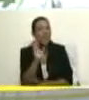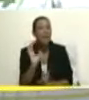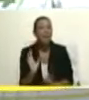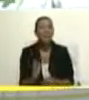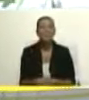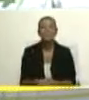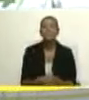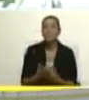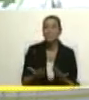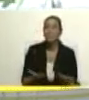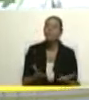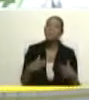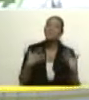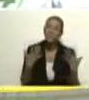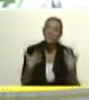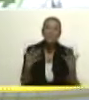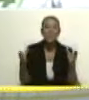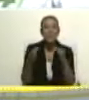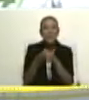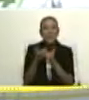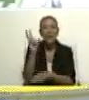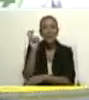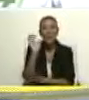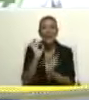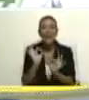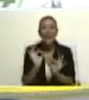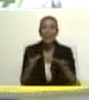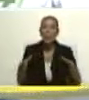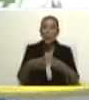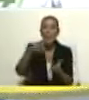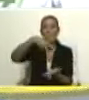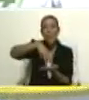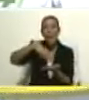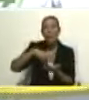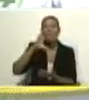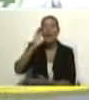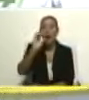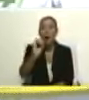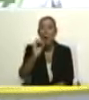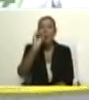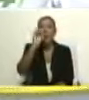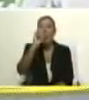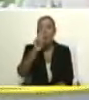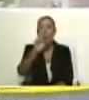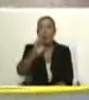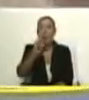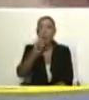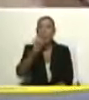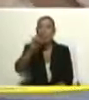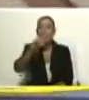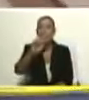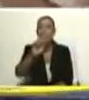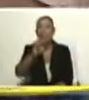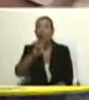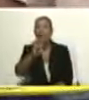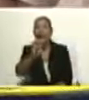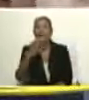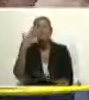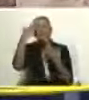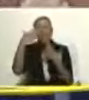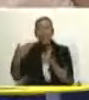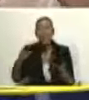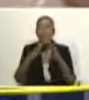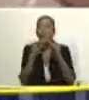Bueno, me alegra mucho estar un viernes en Ocumare del Tuy. Quiero saludar a todos los